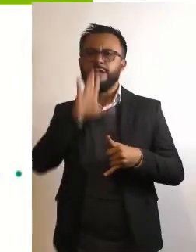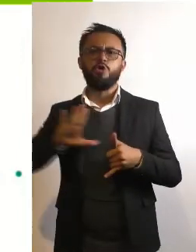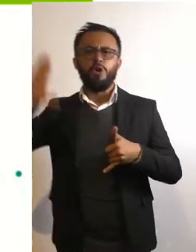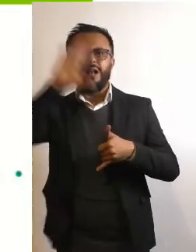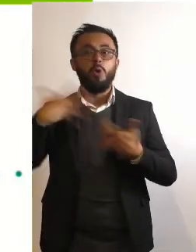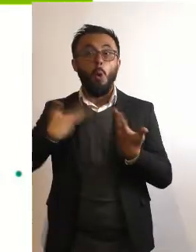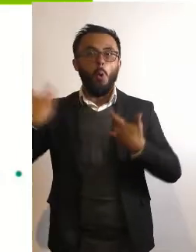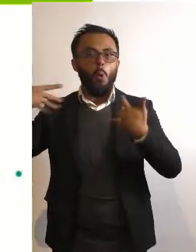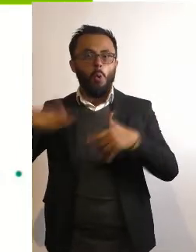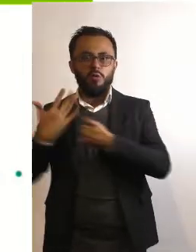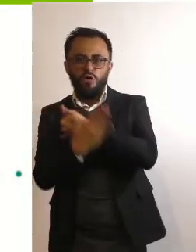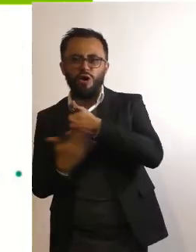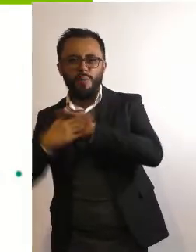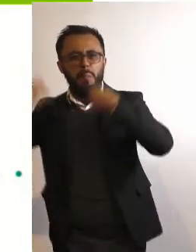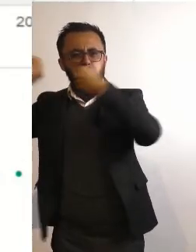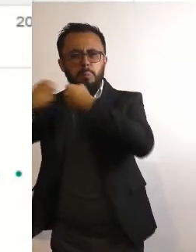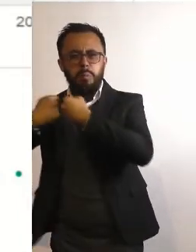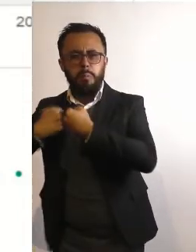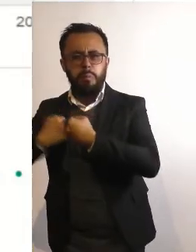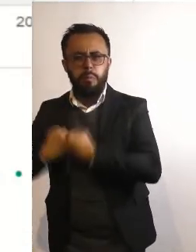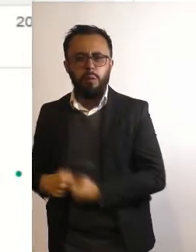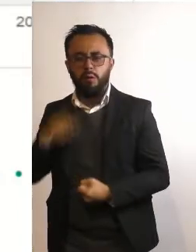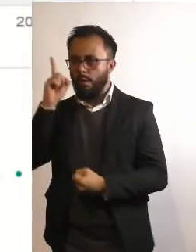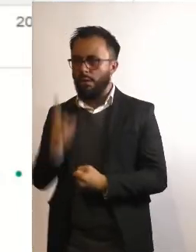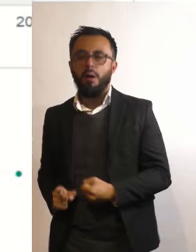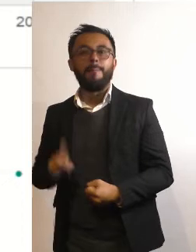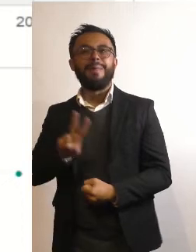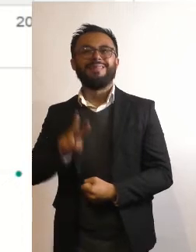que tenemos a la fecha. Siguiente.